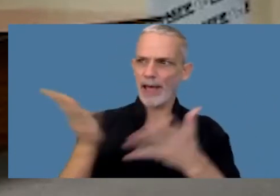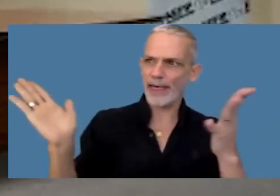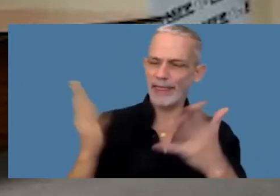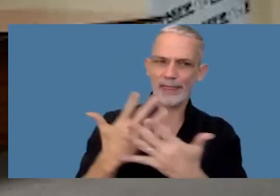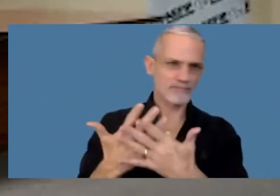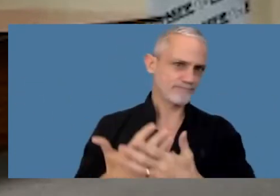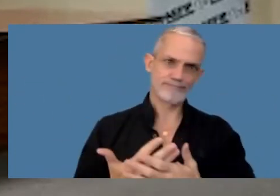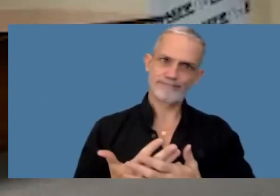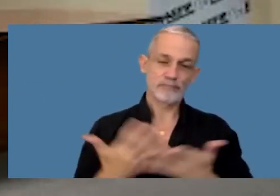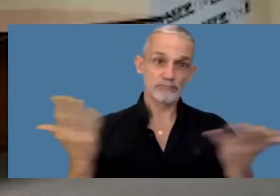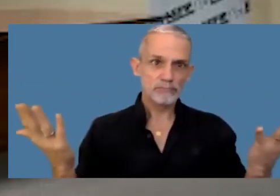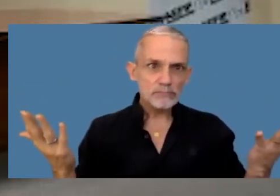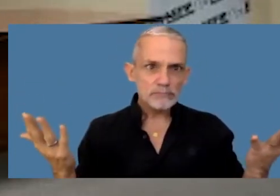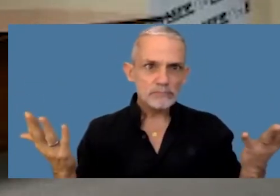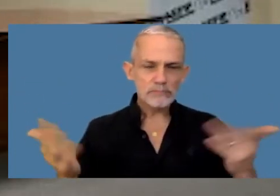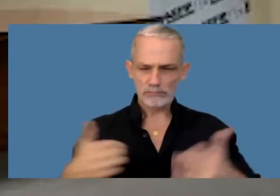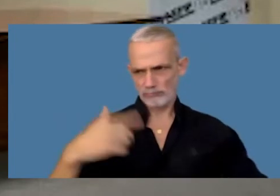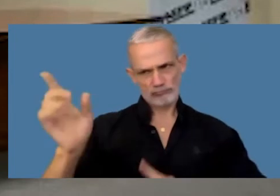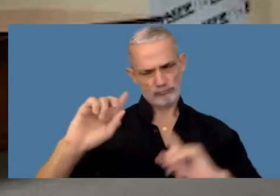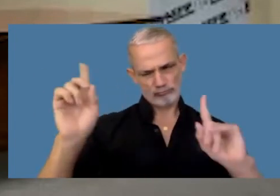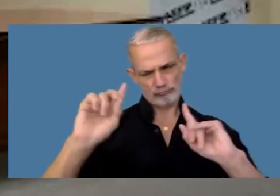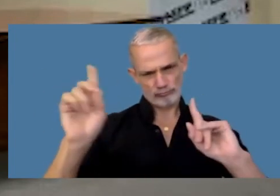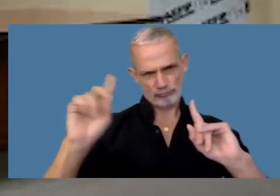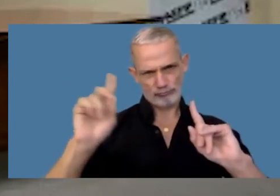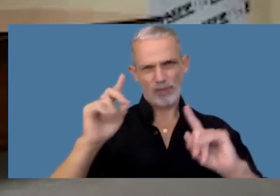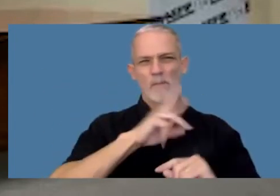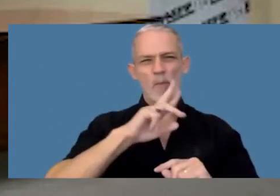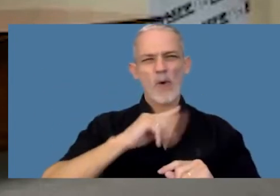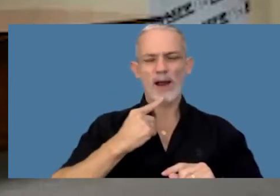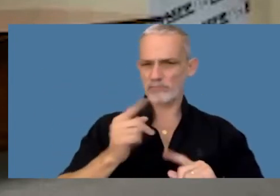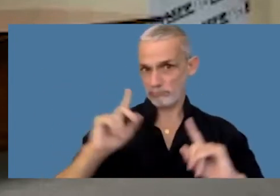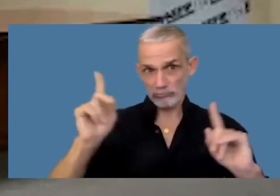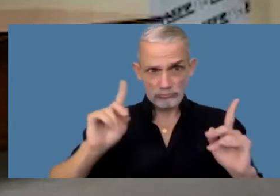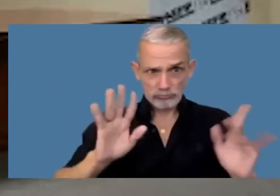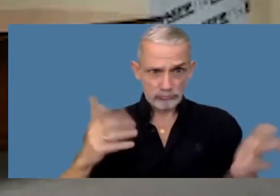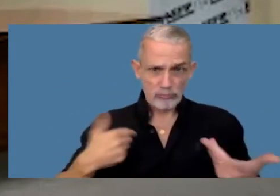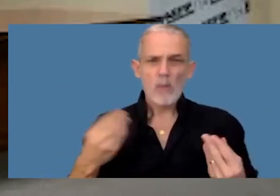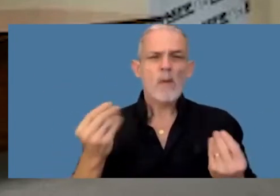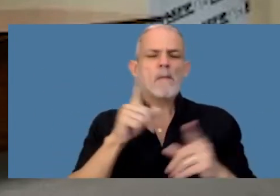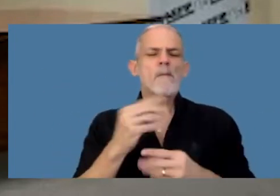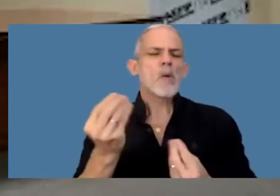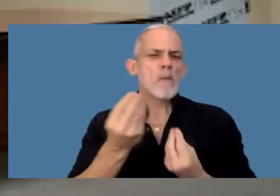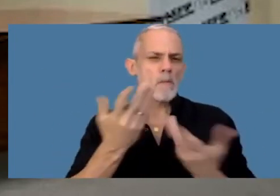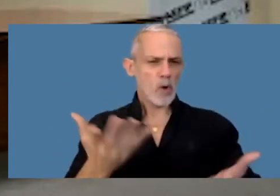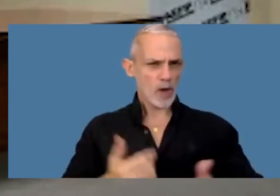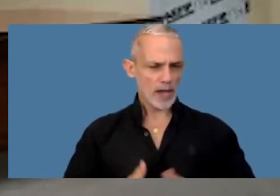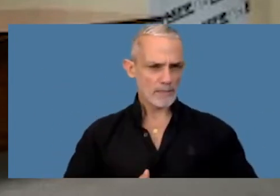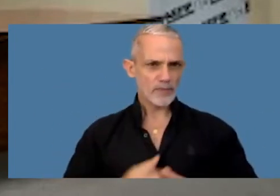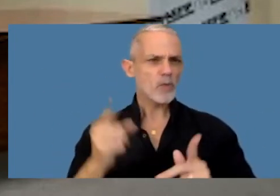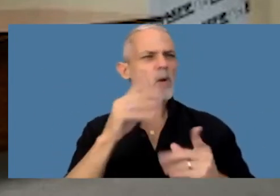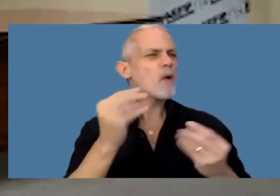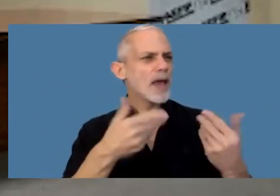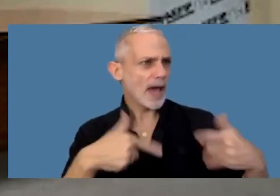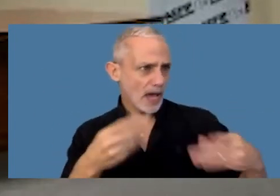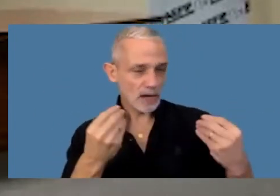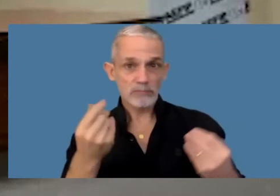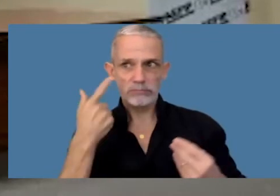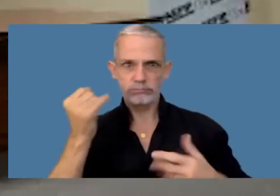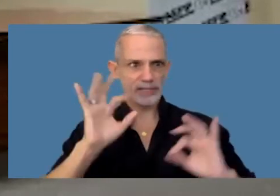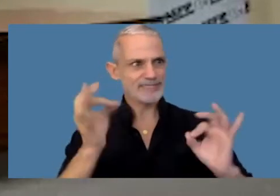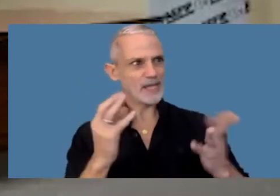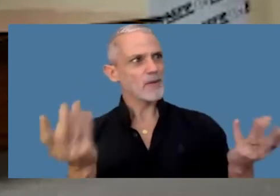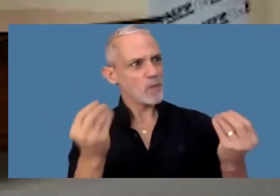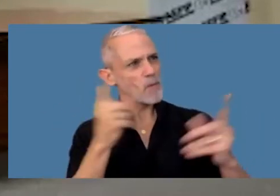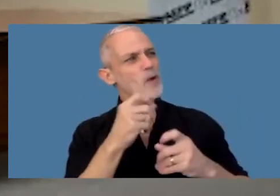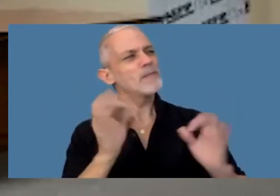Obviamente que le dice, no, de ninguna manera. ¿Cuál es el problema? ¿Cómo cuál es el problema? Ya todos sabemos cuál es el